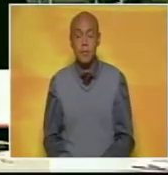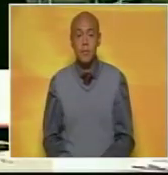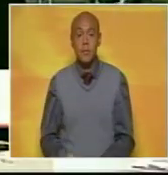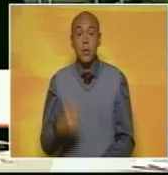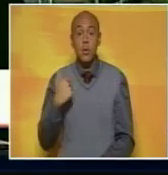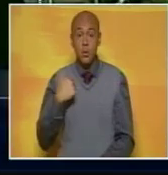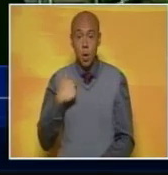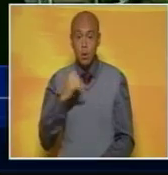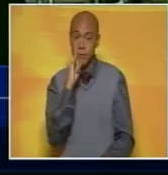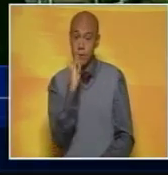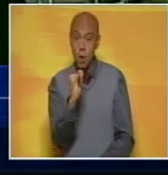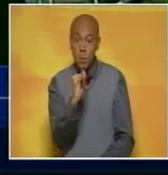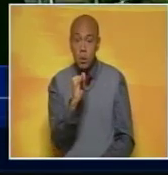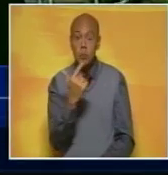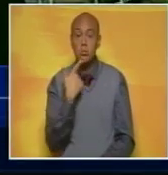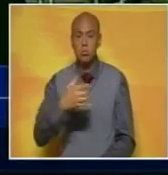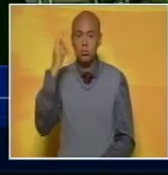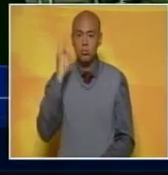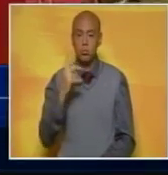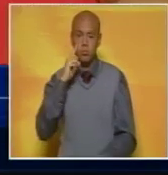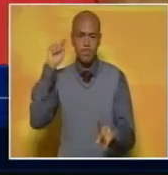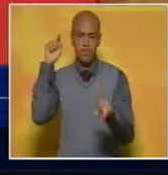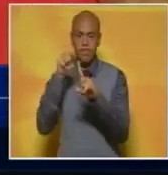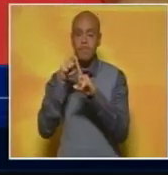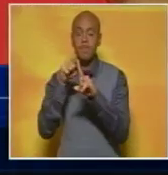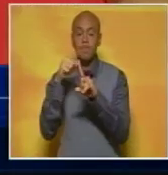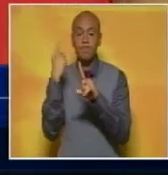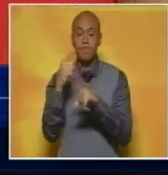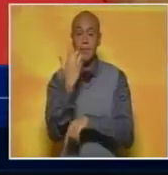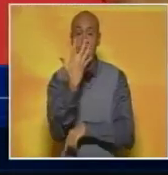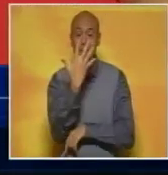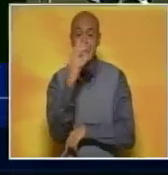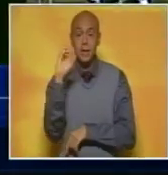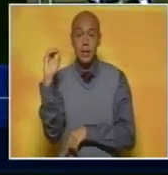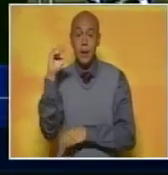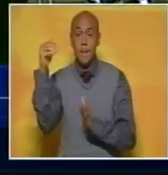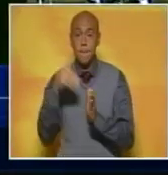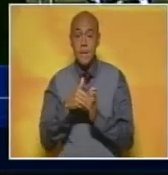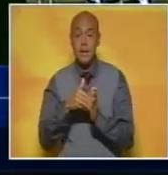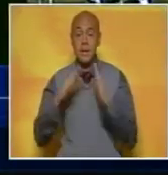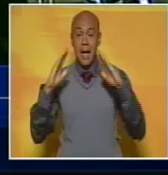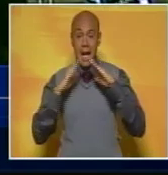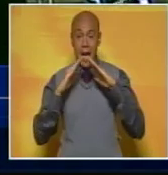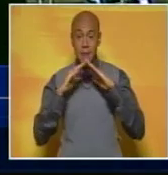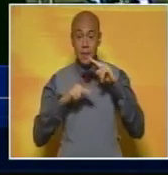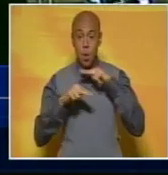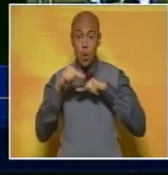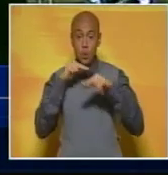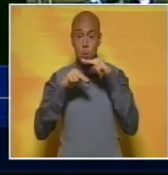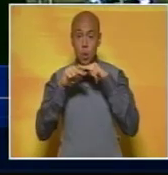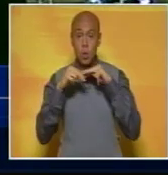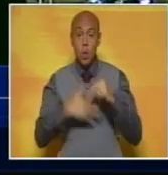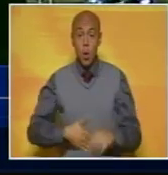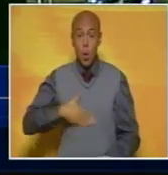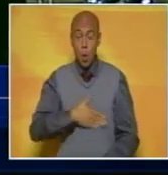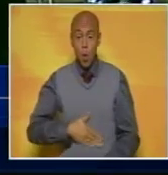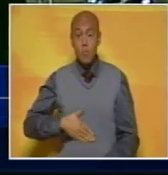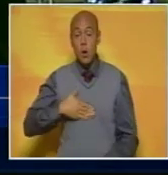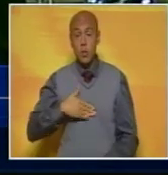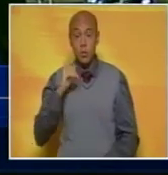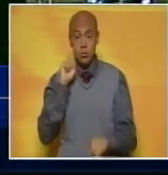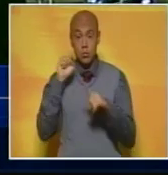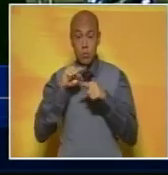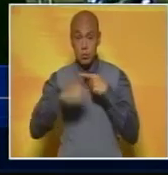Yo anuncio que mantengo la meta de 500.000 viviendas construidas, cómodas para el pueblo en el